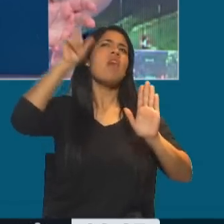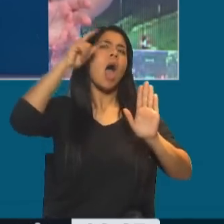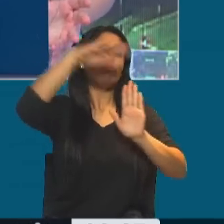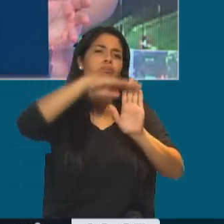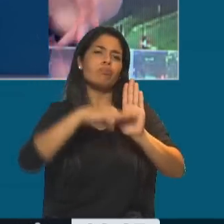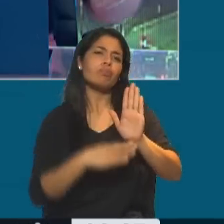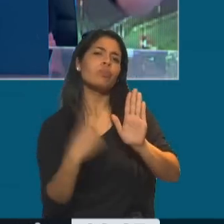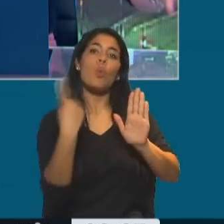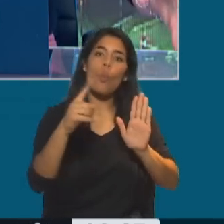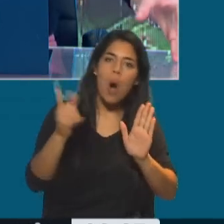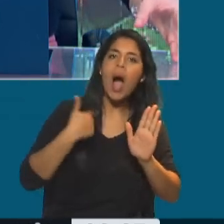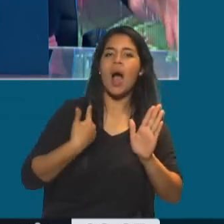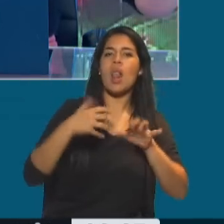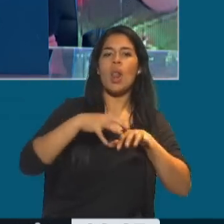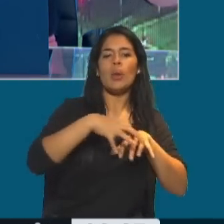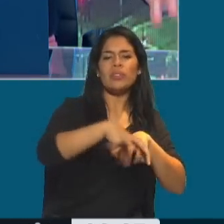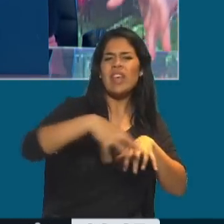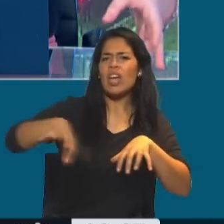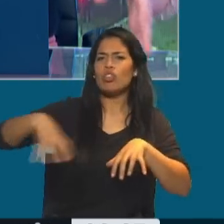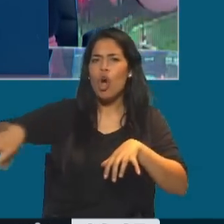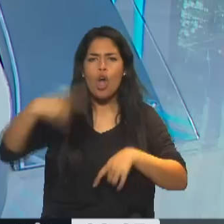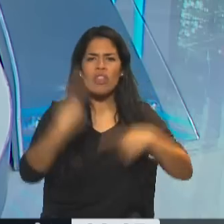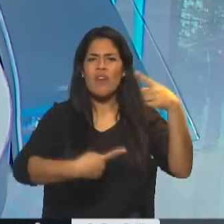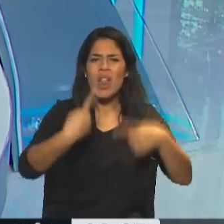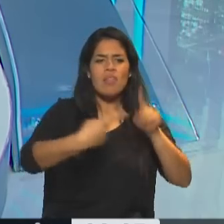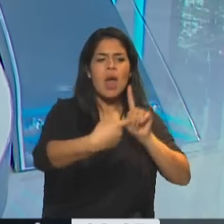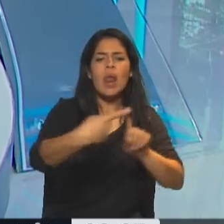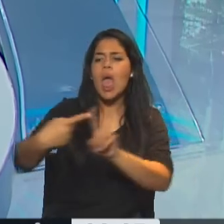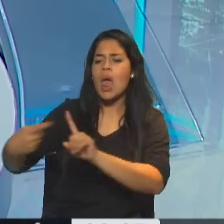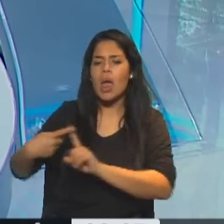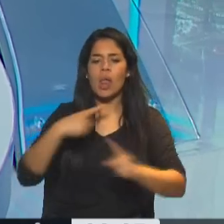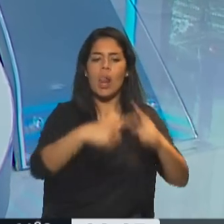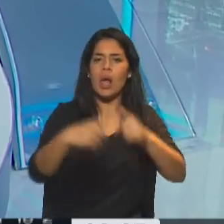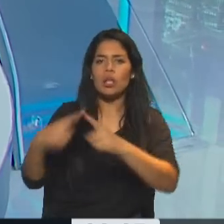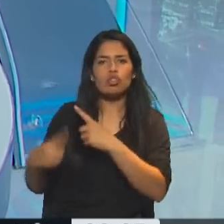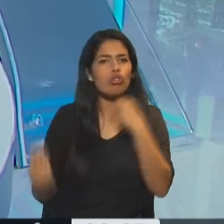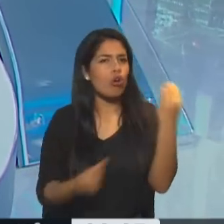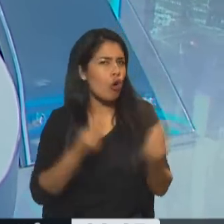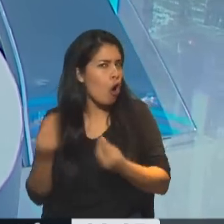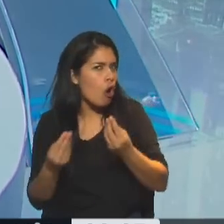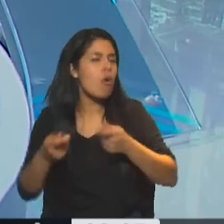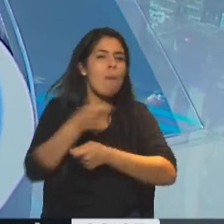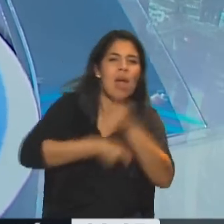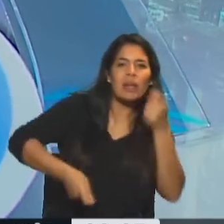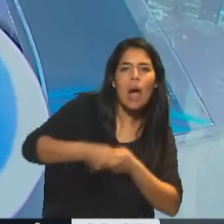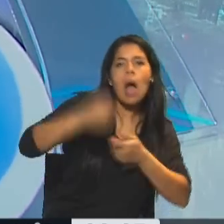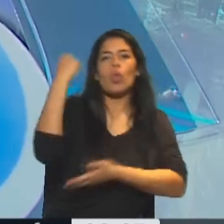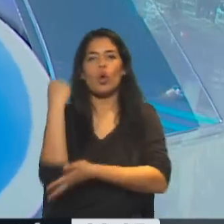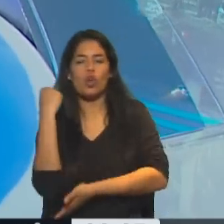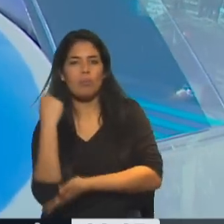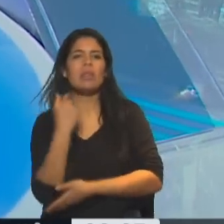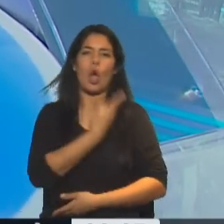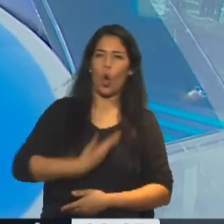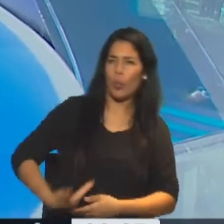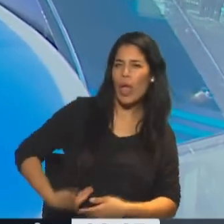con todos los sectores? Con el empresariado, con el sindicalismo, con el mercado, dentro del gobierno. ¿Qué contención